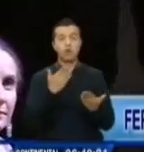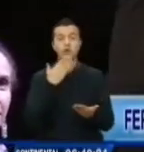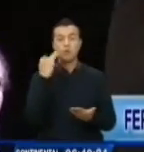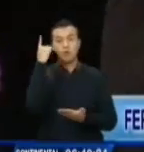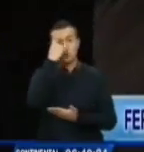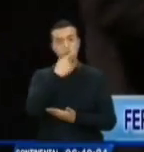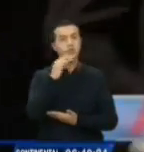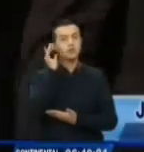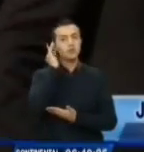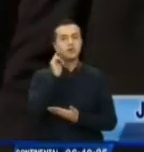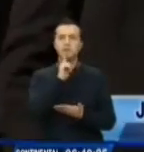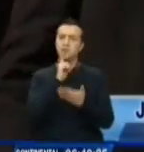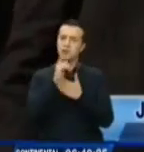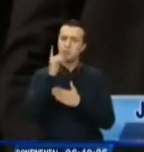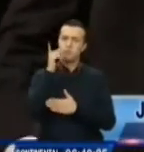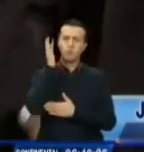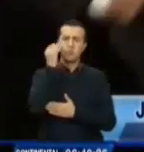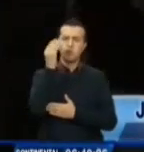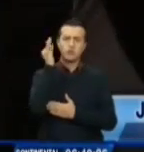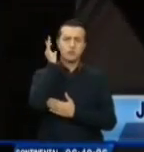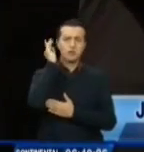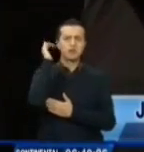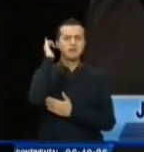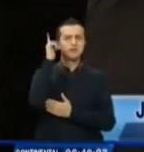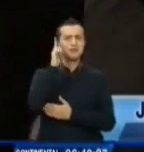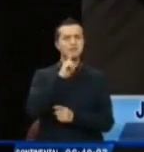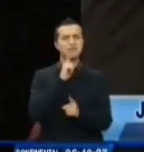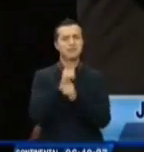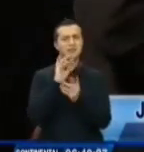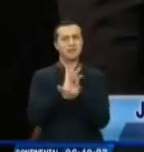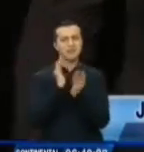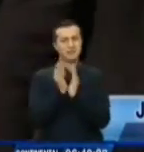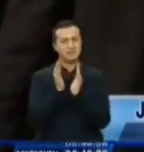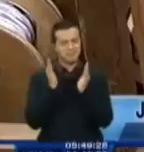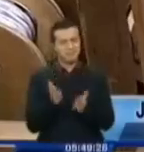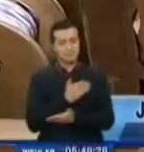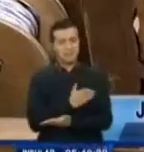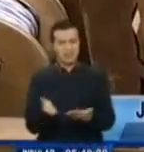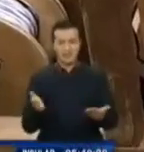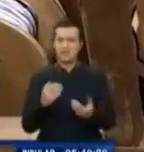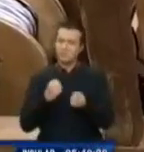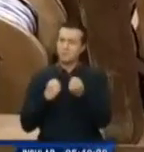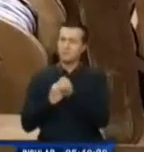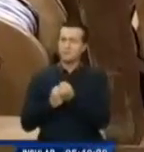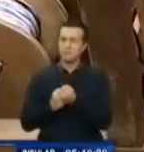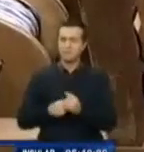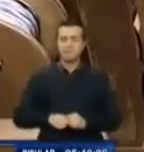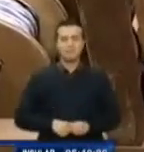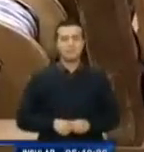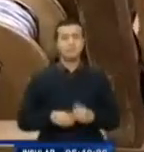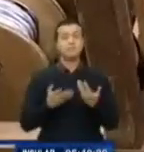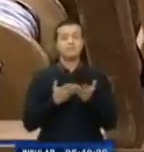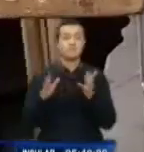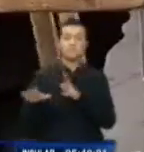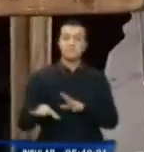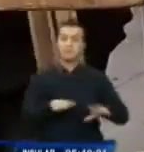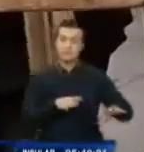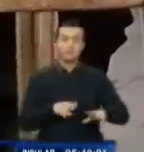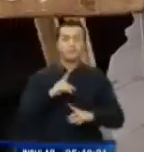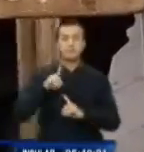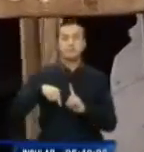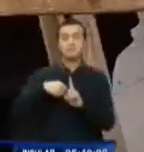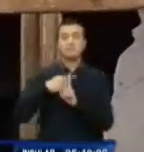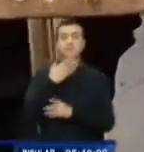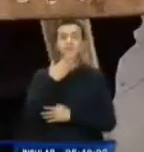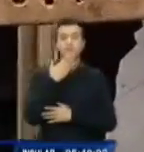mujer, tiene lideresas mujeres de la patria, tiene revolucionarias que la van a defender. Estas actividades contaron con el apoyo, además,